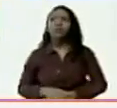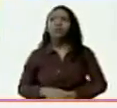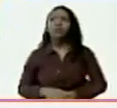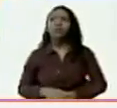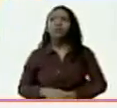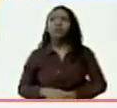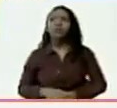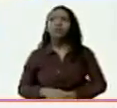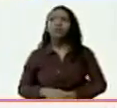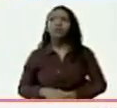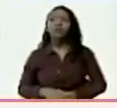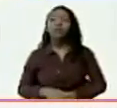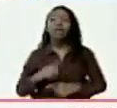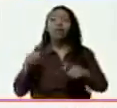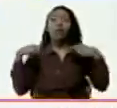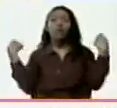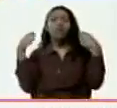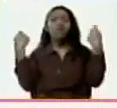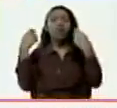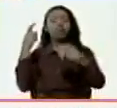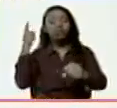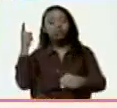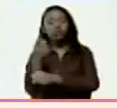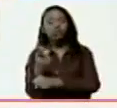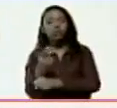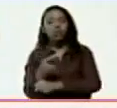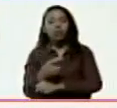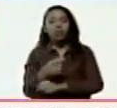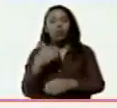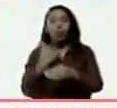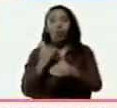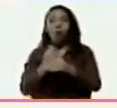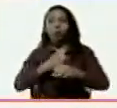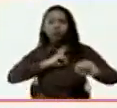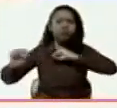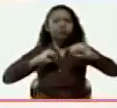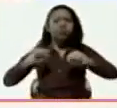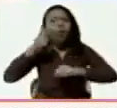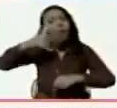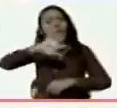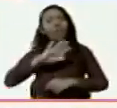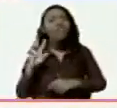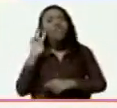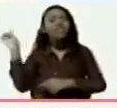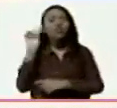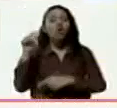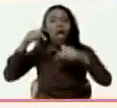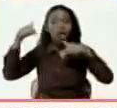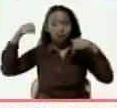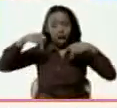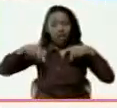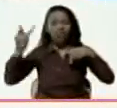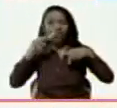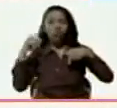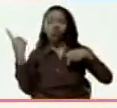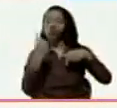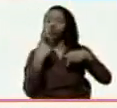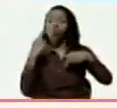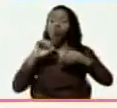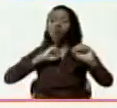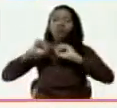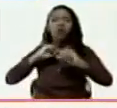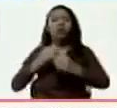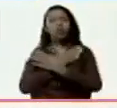esto una campaña que debe movilizar a todo el pueblo venezolano no solamente en nuestro país sino que debe movilizar la